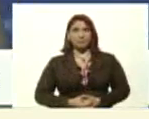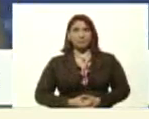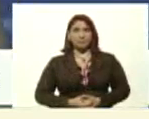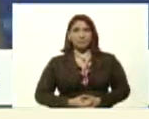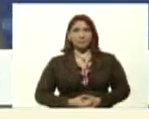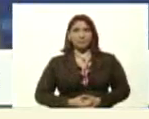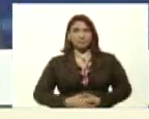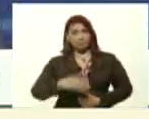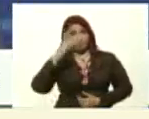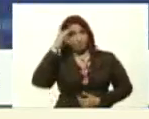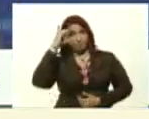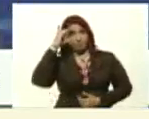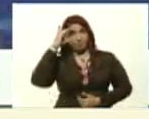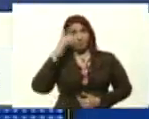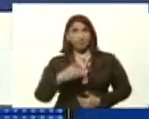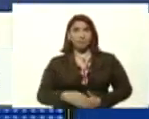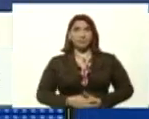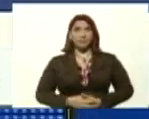Delcy Rodríguez.